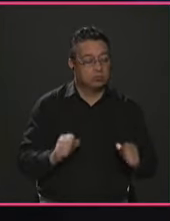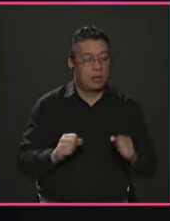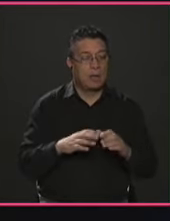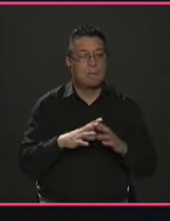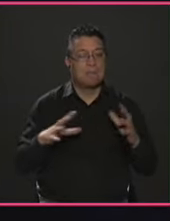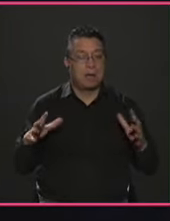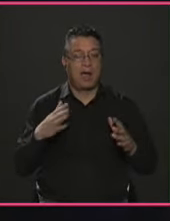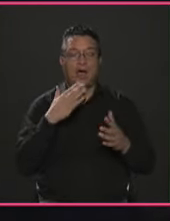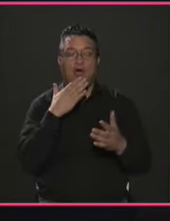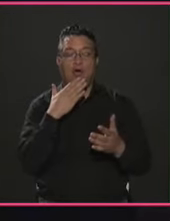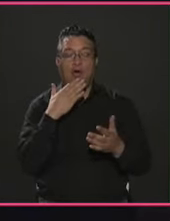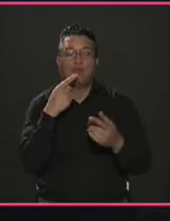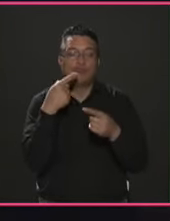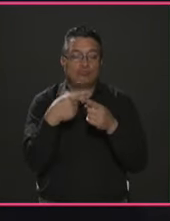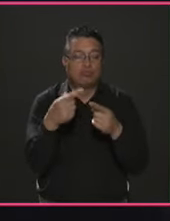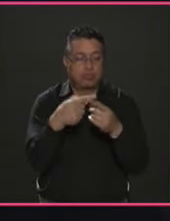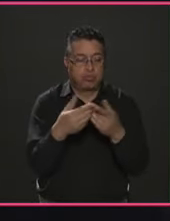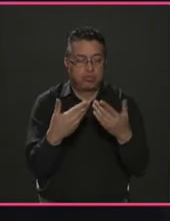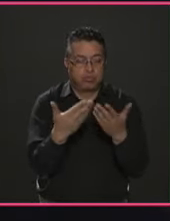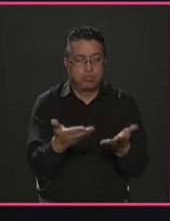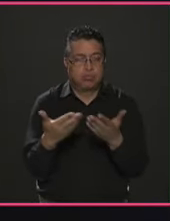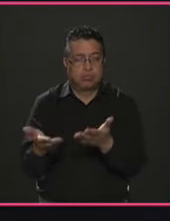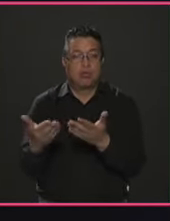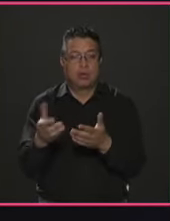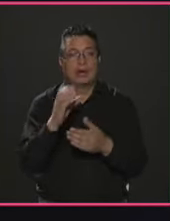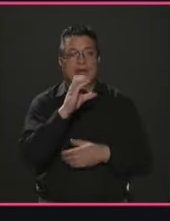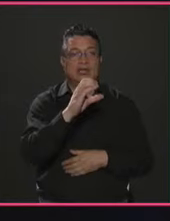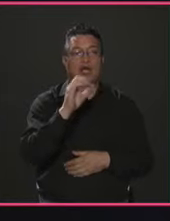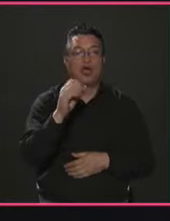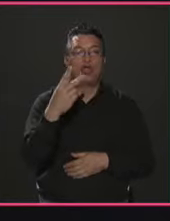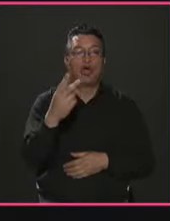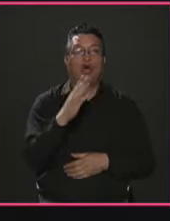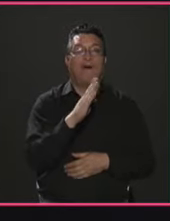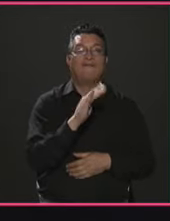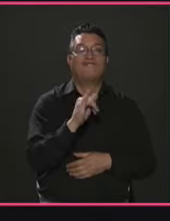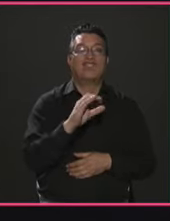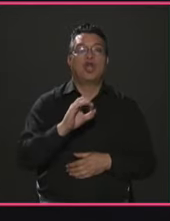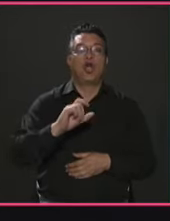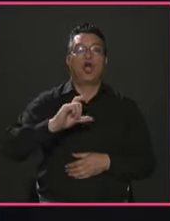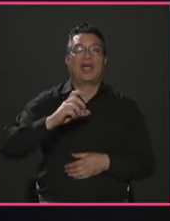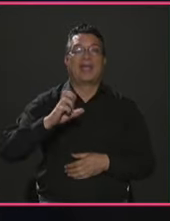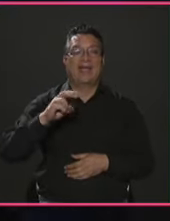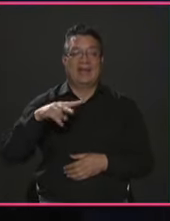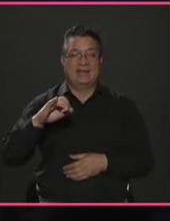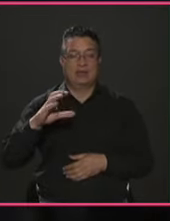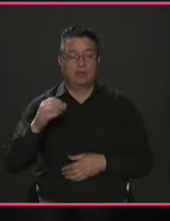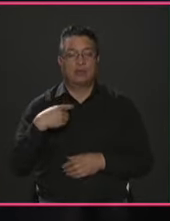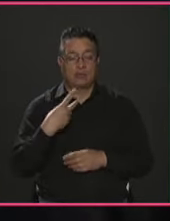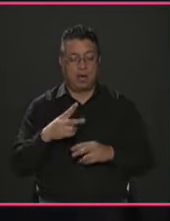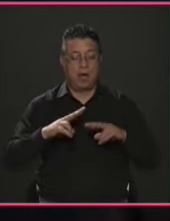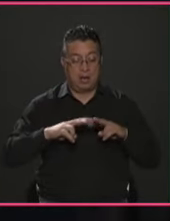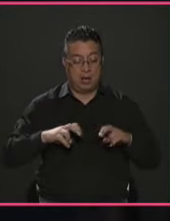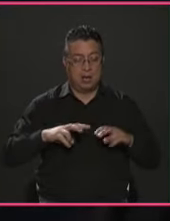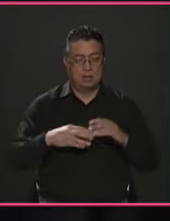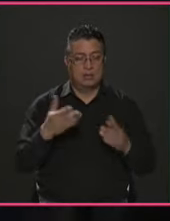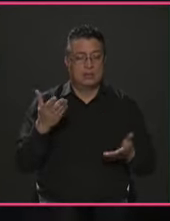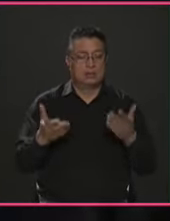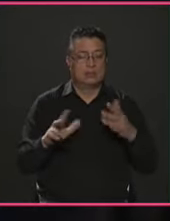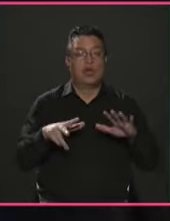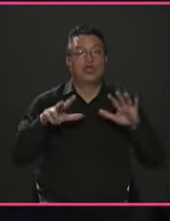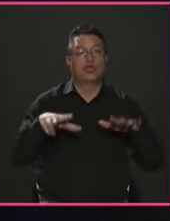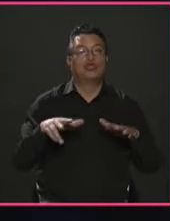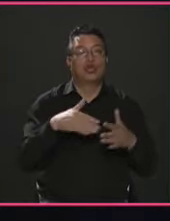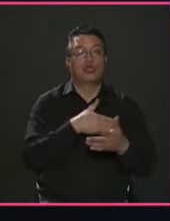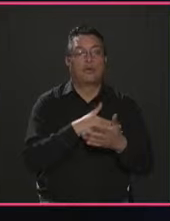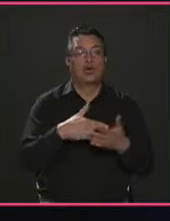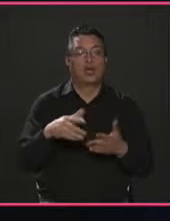oferta de toneladas de CO2 biogénico yo estimaba con algunos análisis más bien conservadores del orden de 18